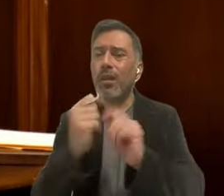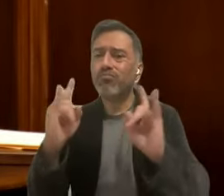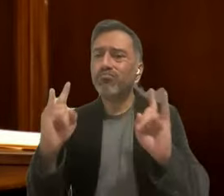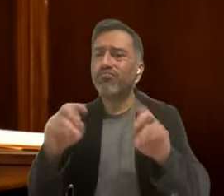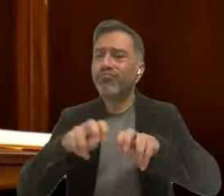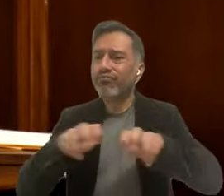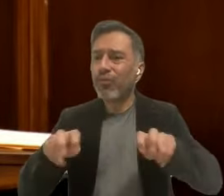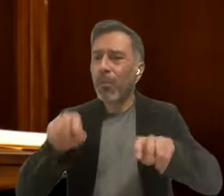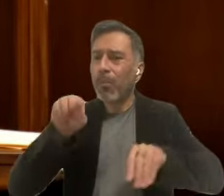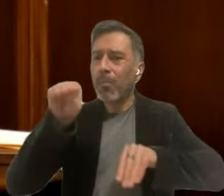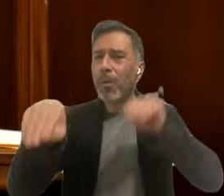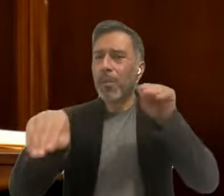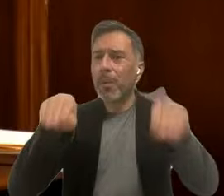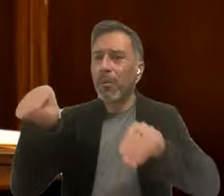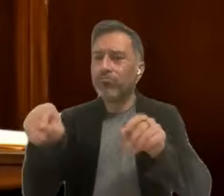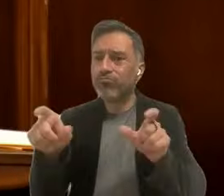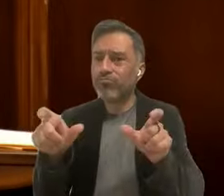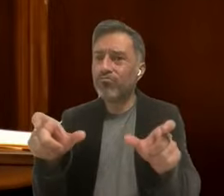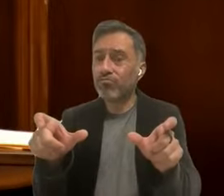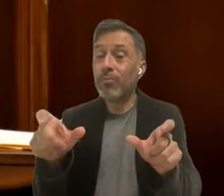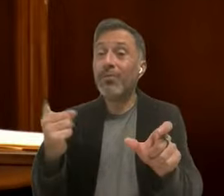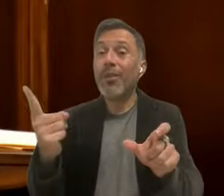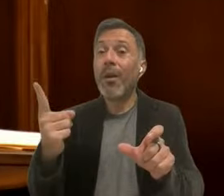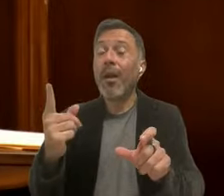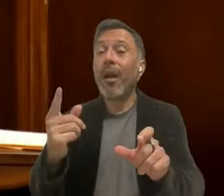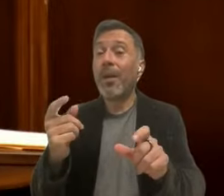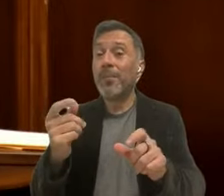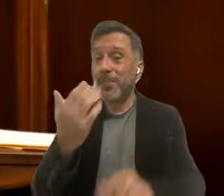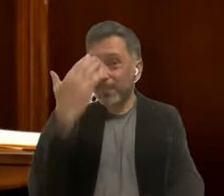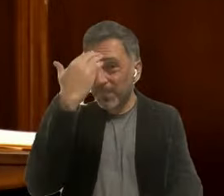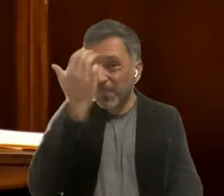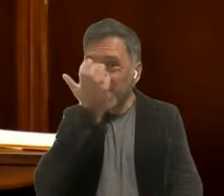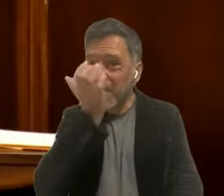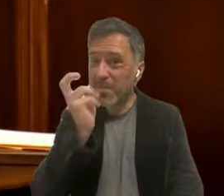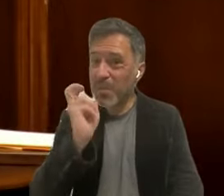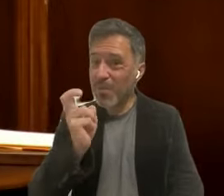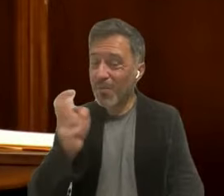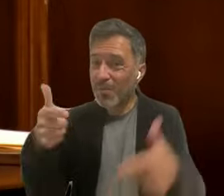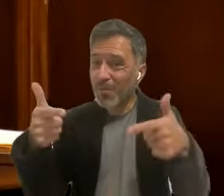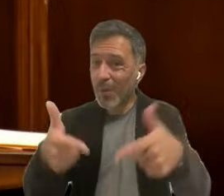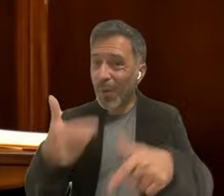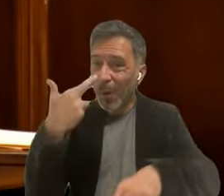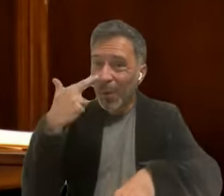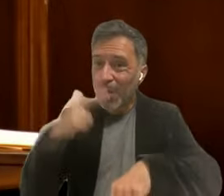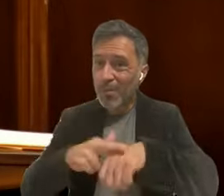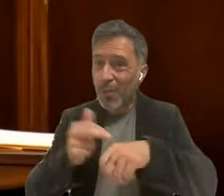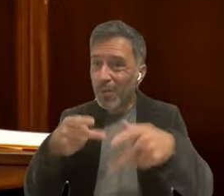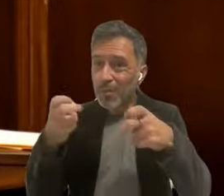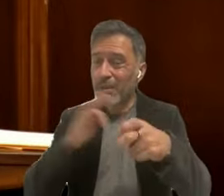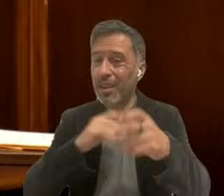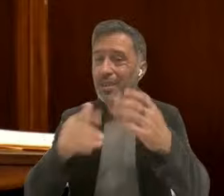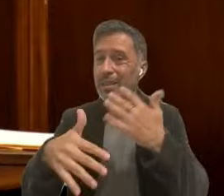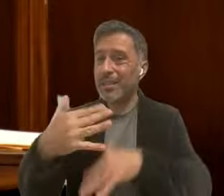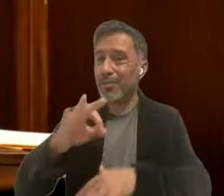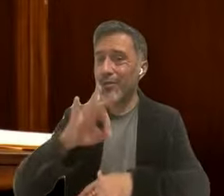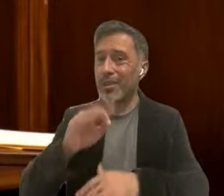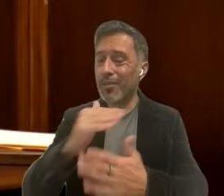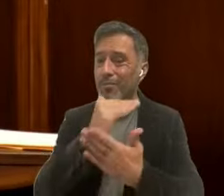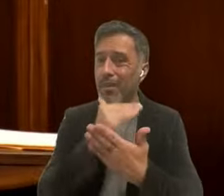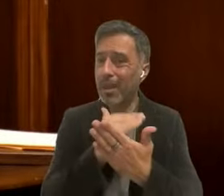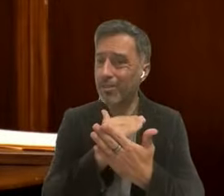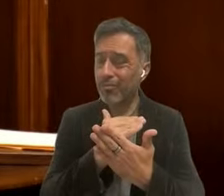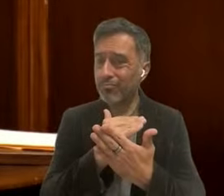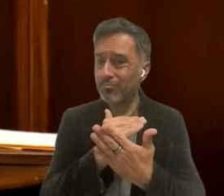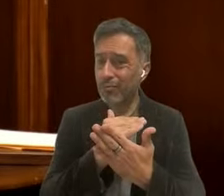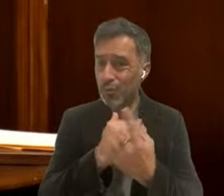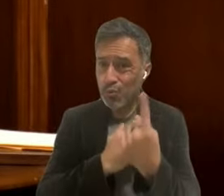la disminución al robo a transporte público por lo menos de un 15%. Y así podría seguir con más